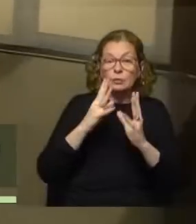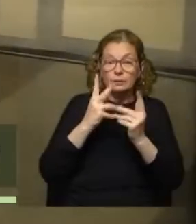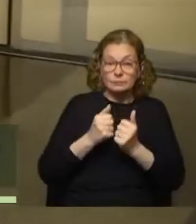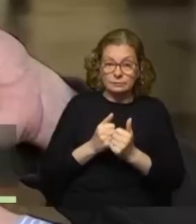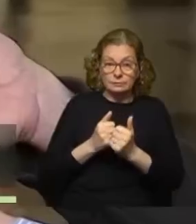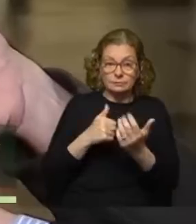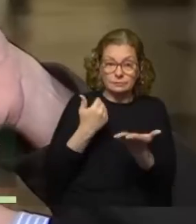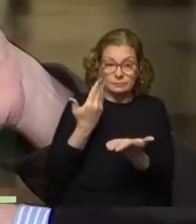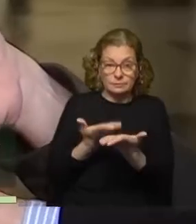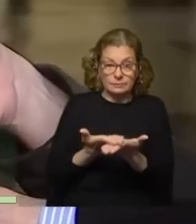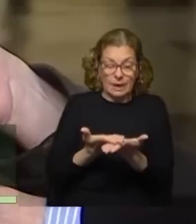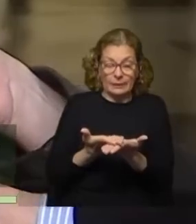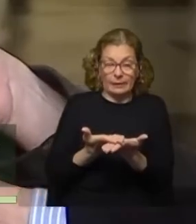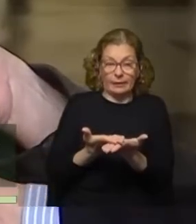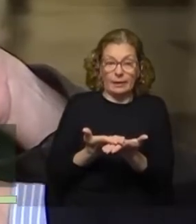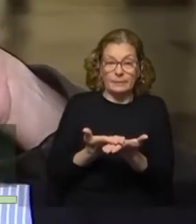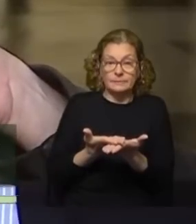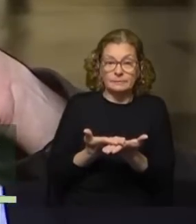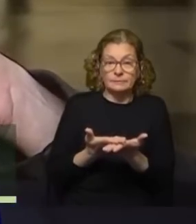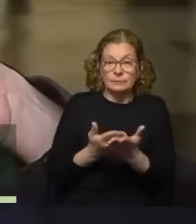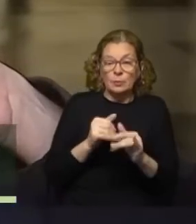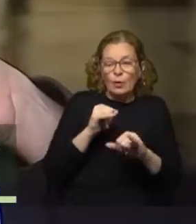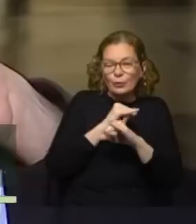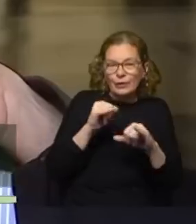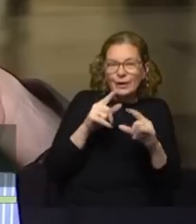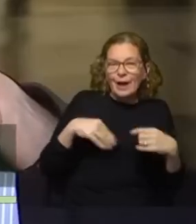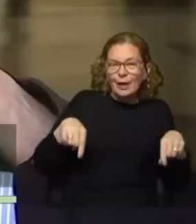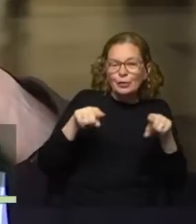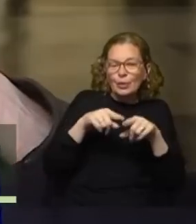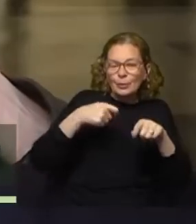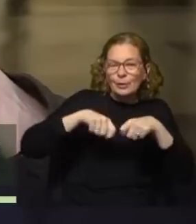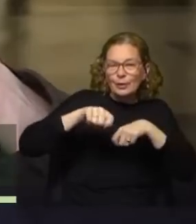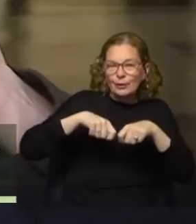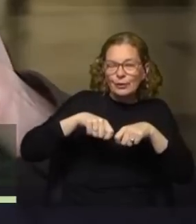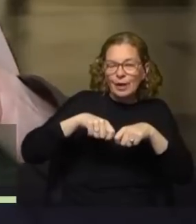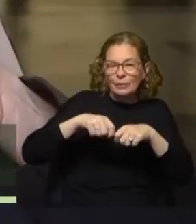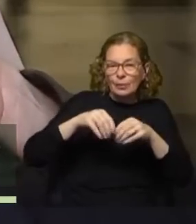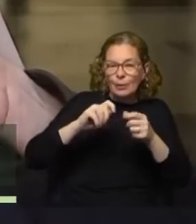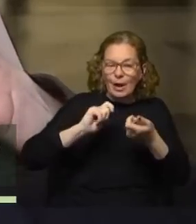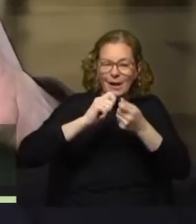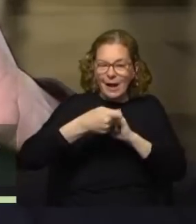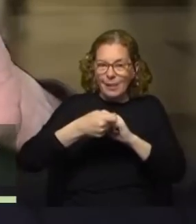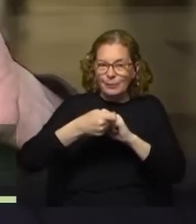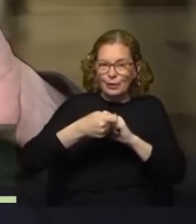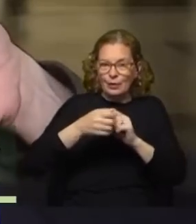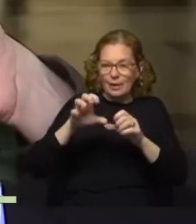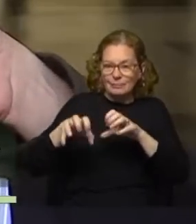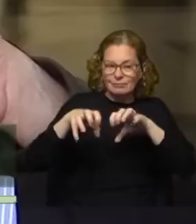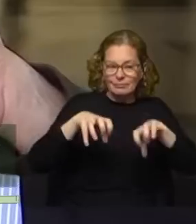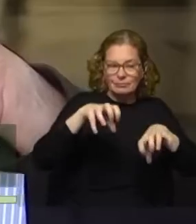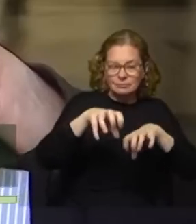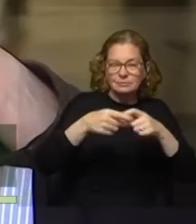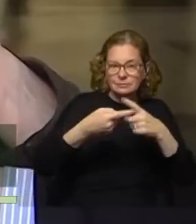Establecer un cierre a todo lo que venimos negociando respecto a la reestructura de los organismos porque